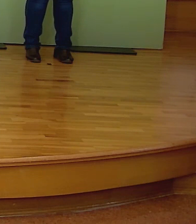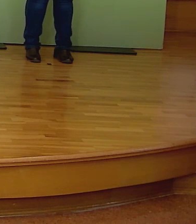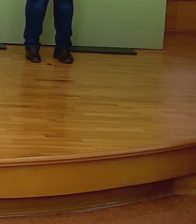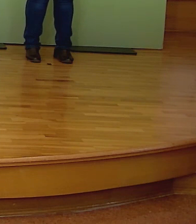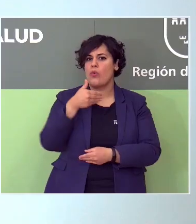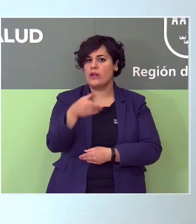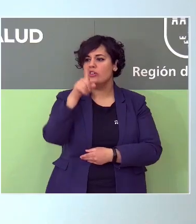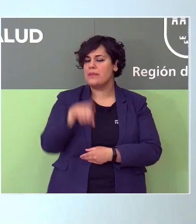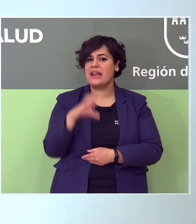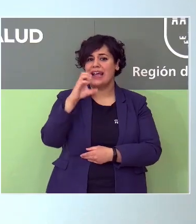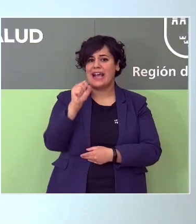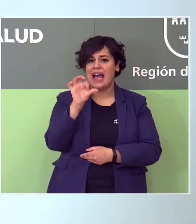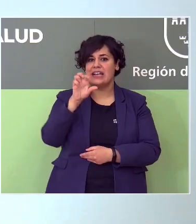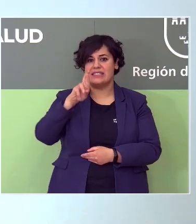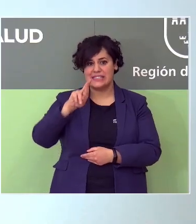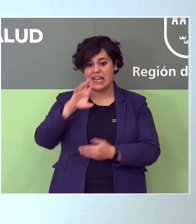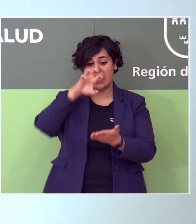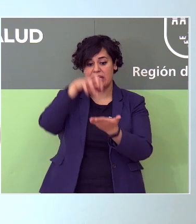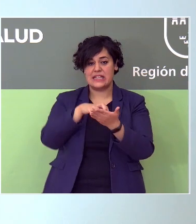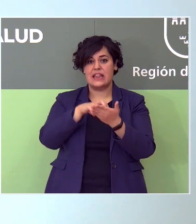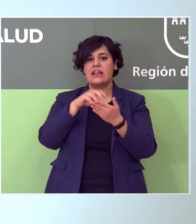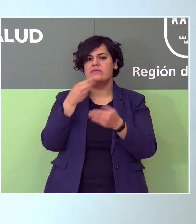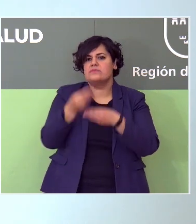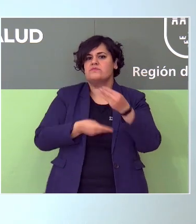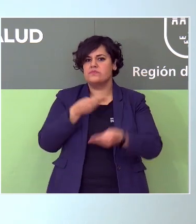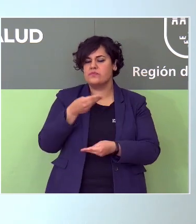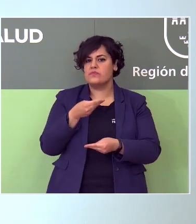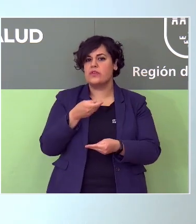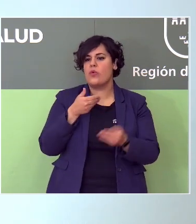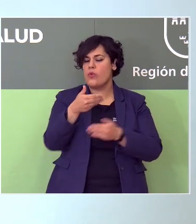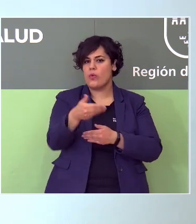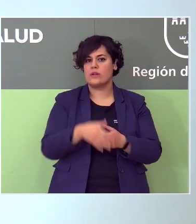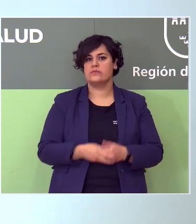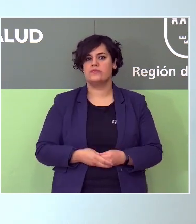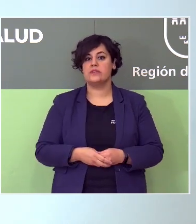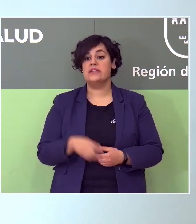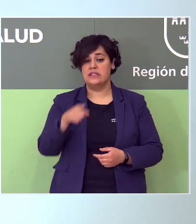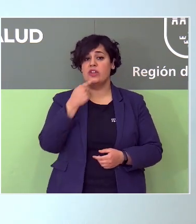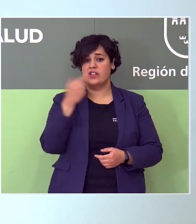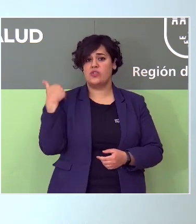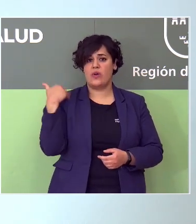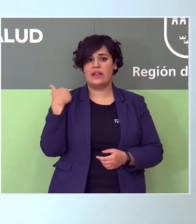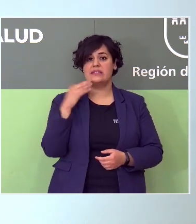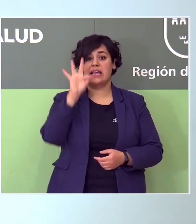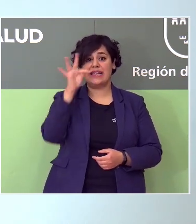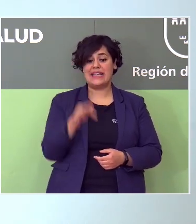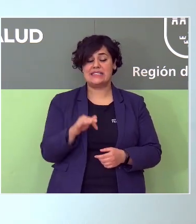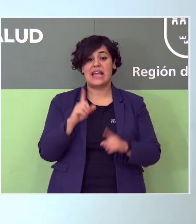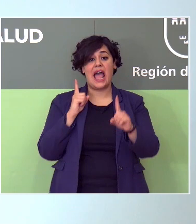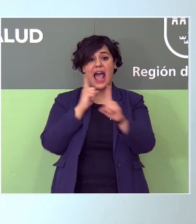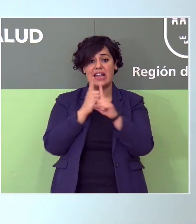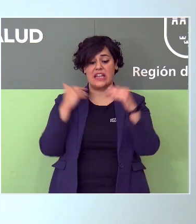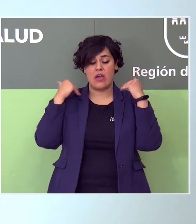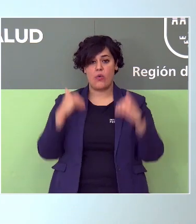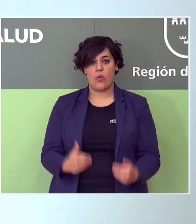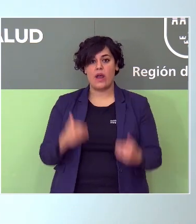qué resultado? Sí, como he dicho, todos los trabajadores de Caser se han testado con estos test de anticuerpos. Ahora